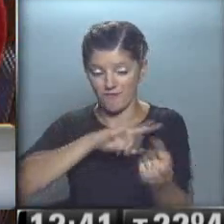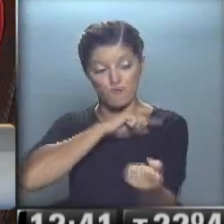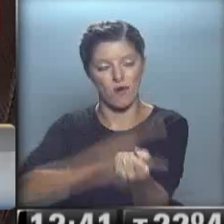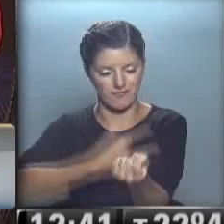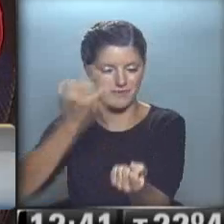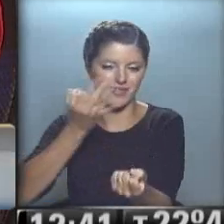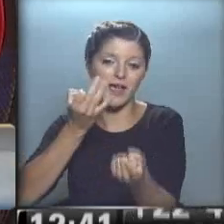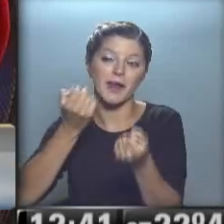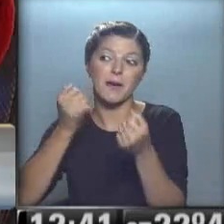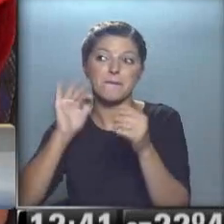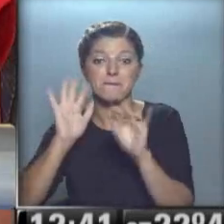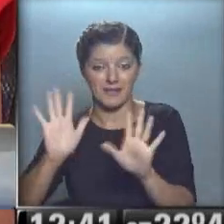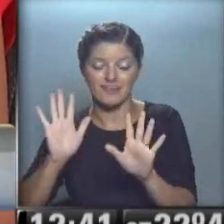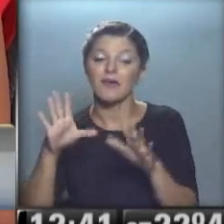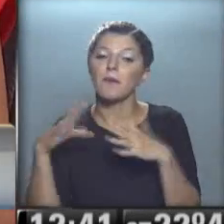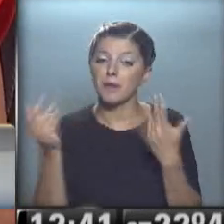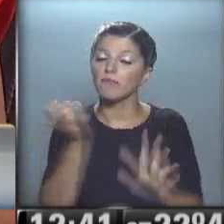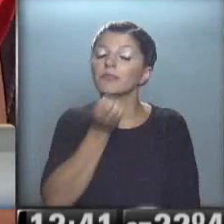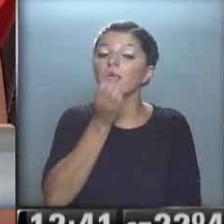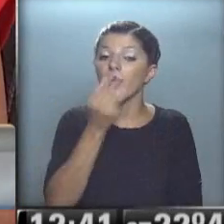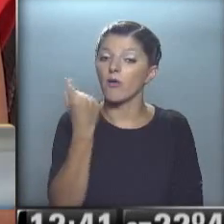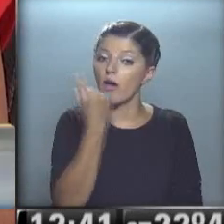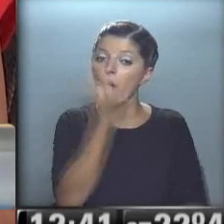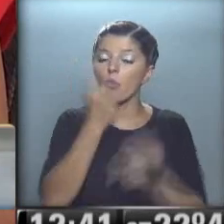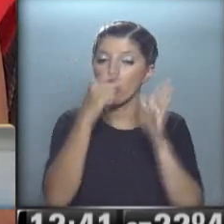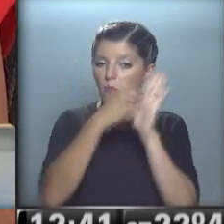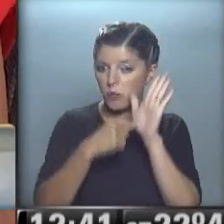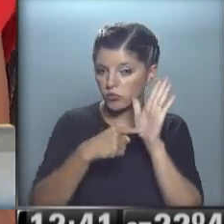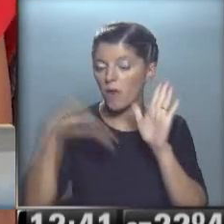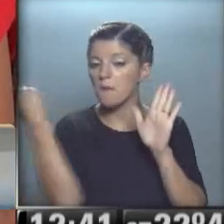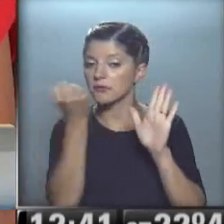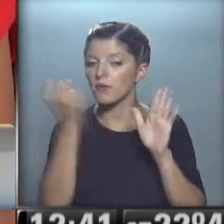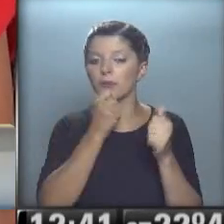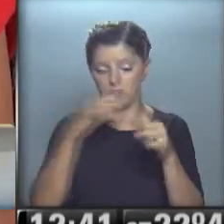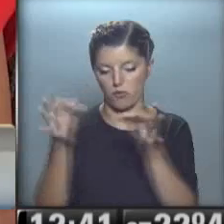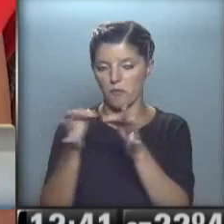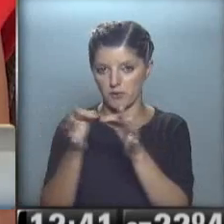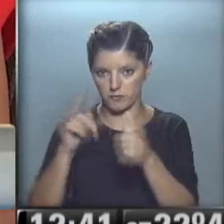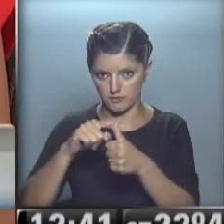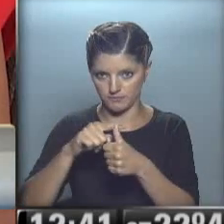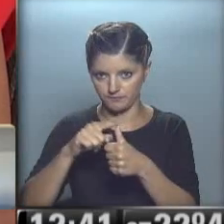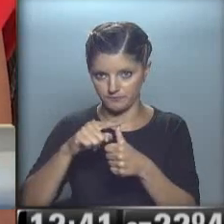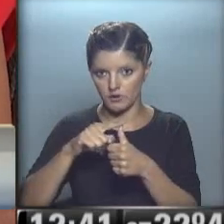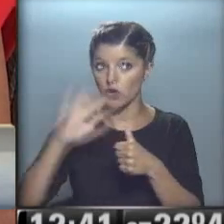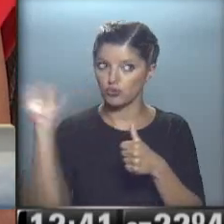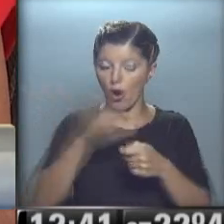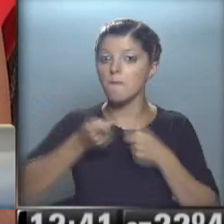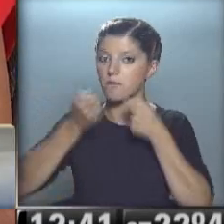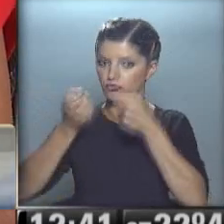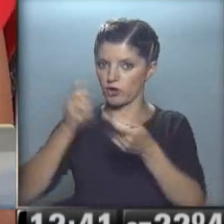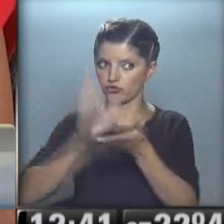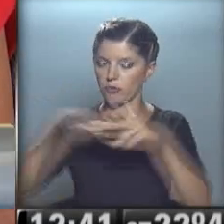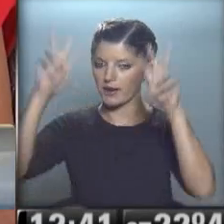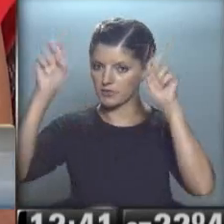no pero bueno la declaración algunos puntos importantes en la declaración en malvinas un fuerte apoyo al tema